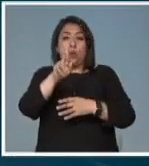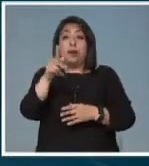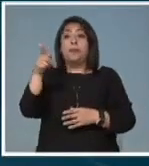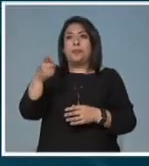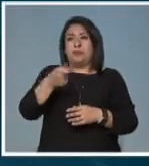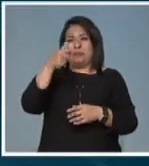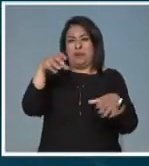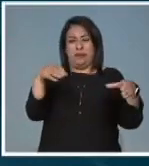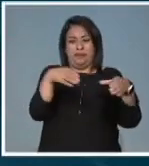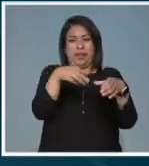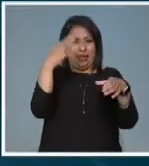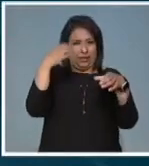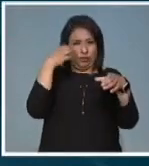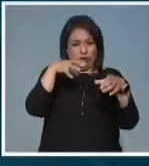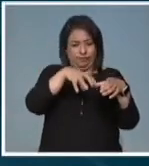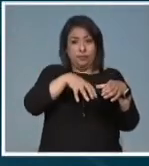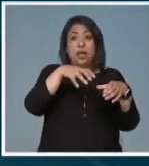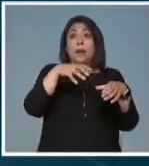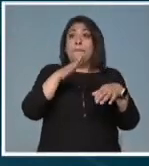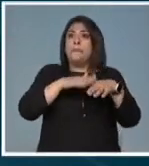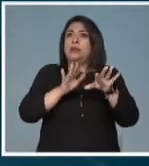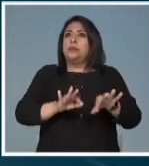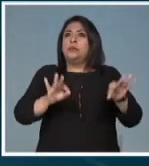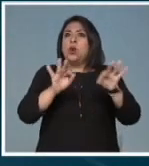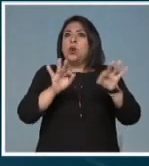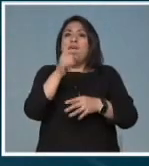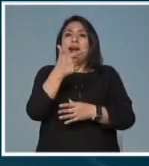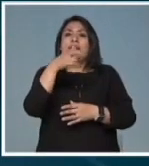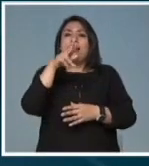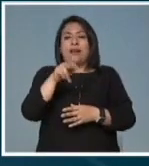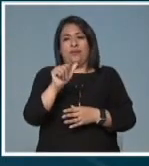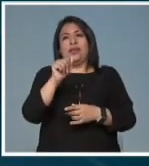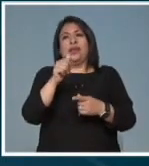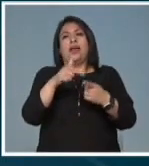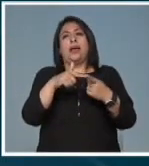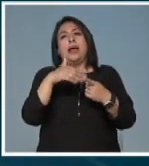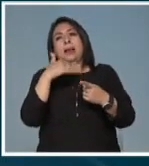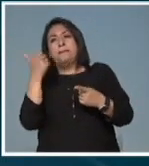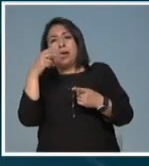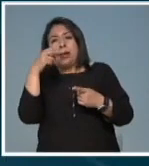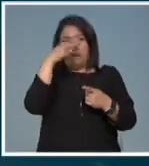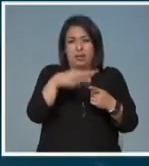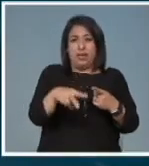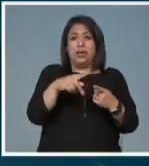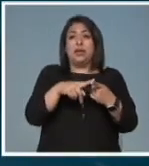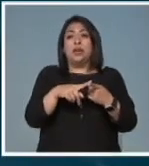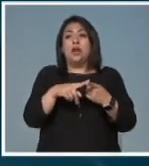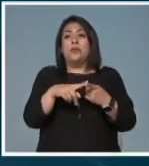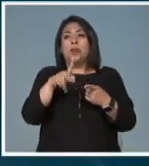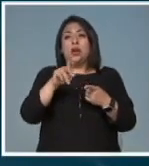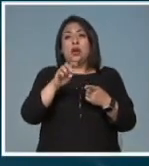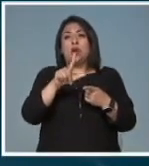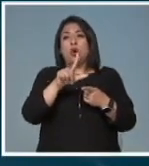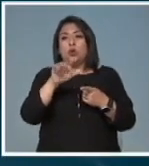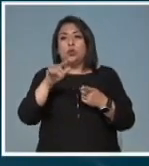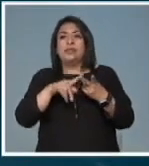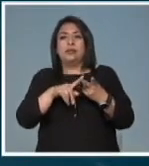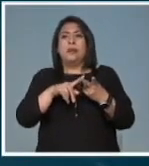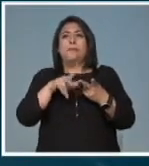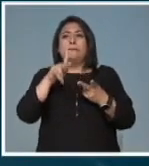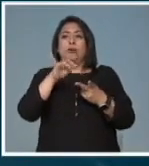la exposición dialogan los máximos exponentes de la gráfica popular germana y mexicana, Käthe Kollwitz y José Guadalupe